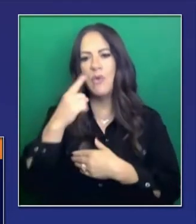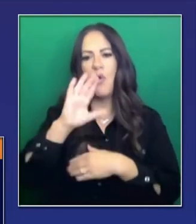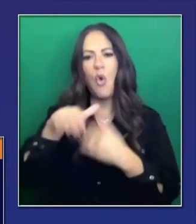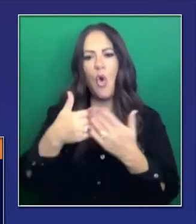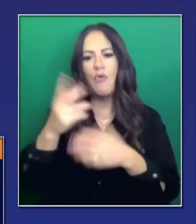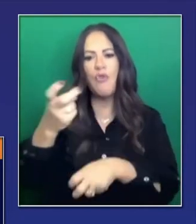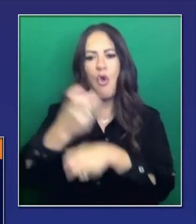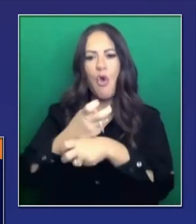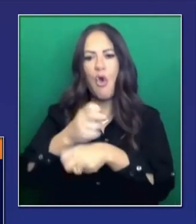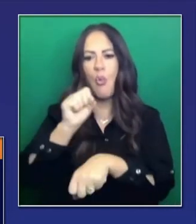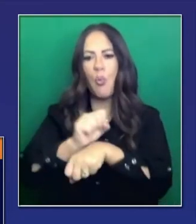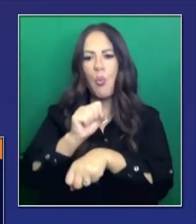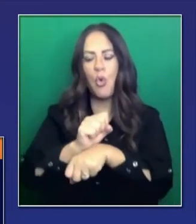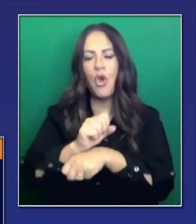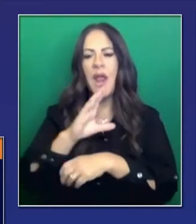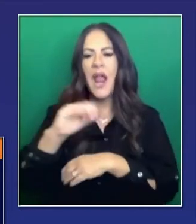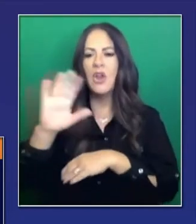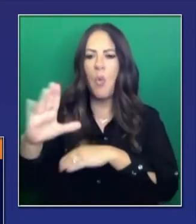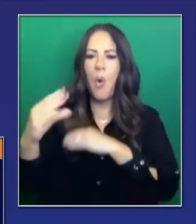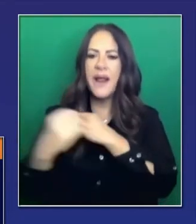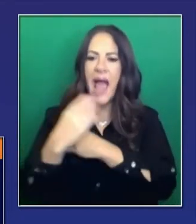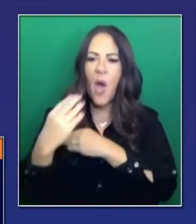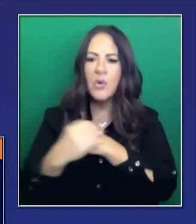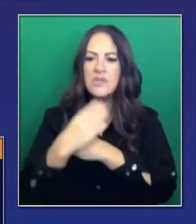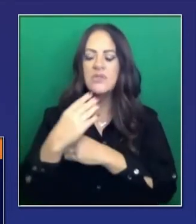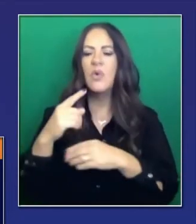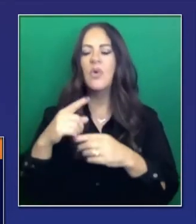trabajo arduo y su asesoría,